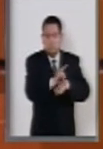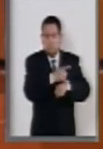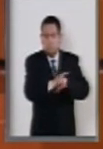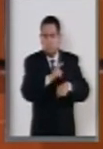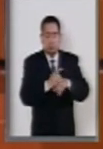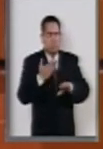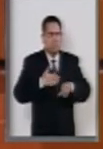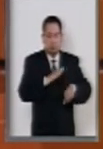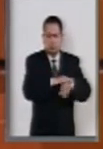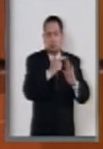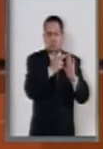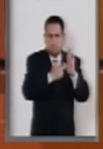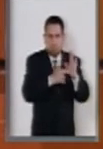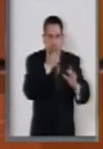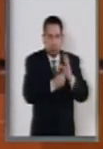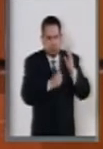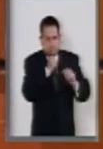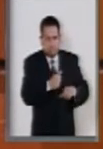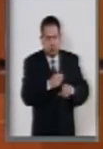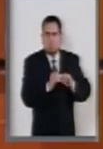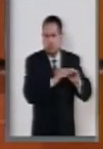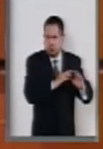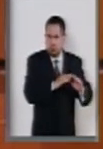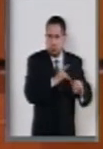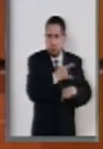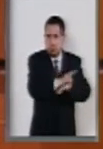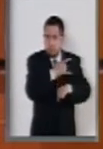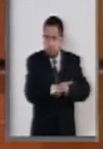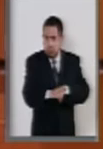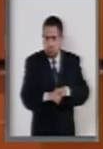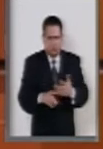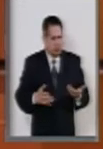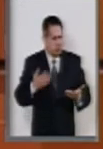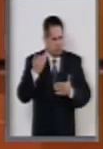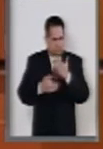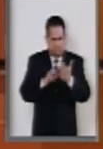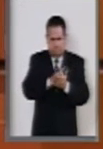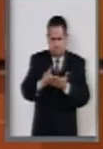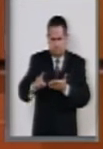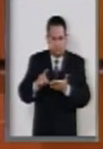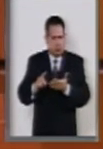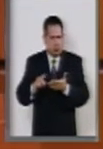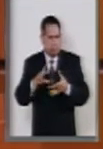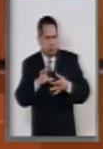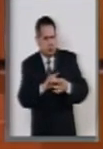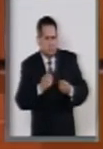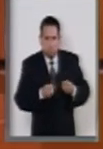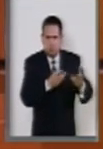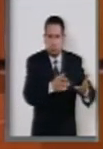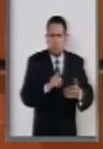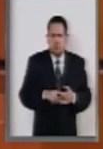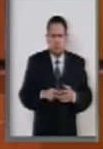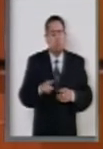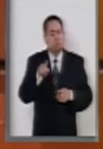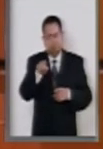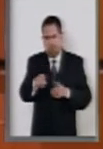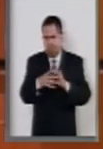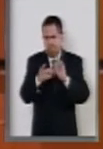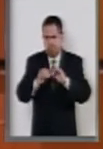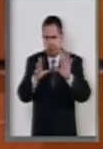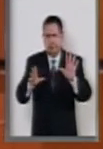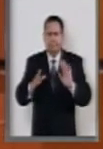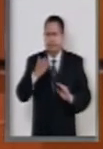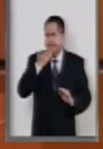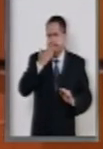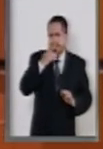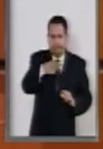medidas cautelares, lo que no se inscribe dentro de un derecho penal garantista. En este sentido, vale la pena decir que es correcto